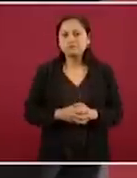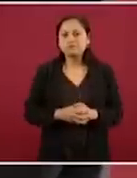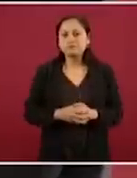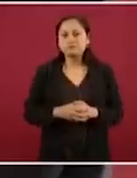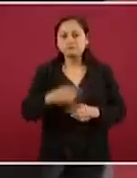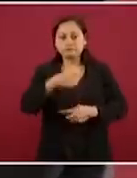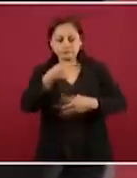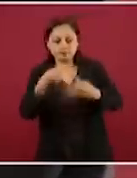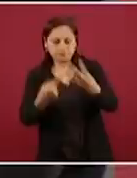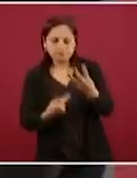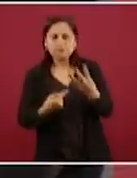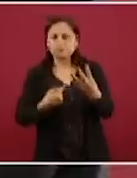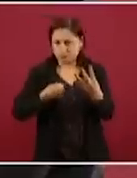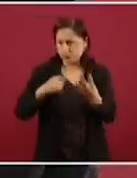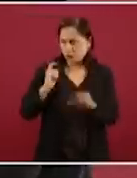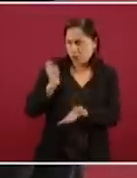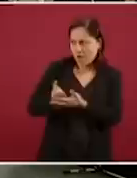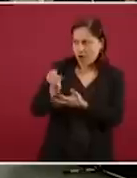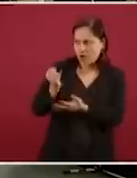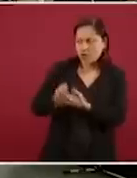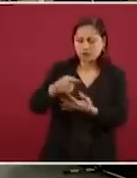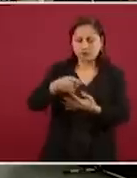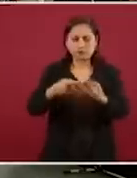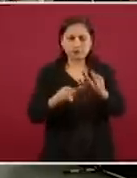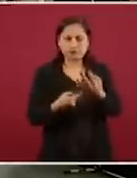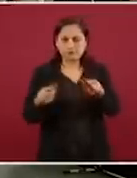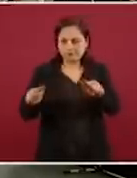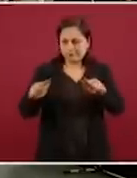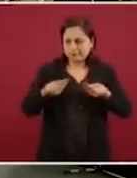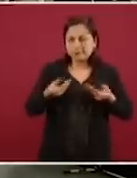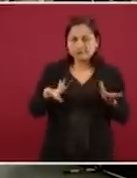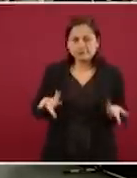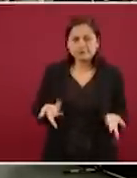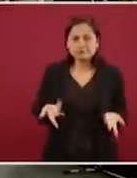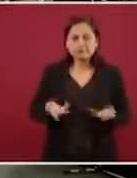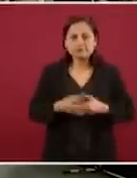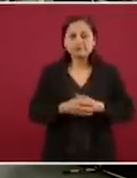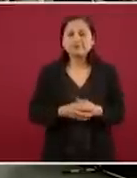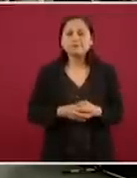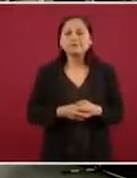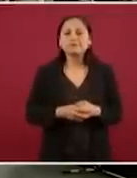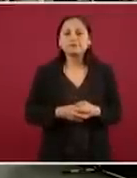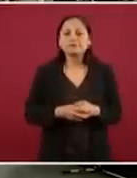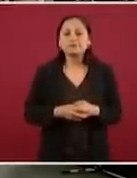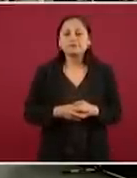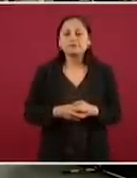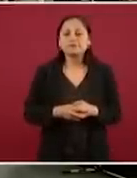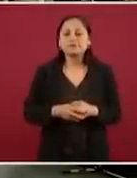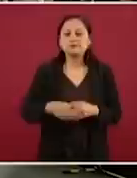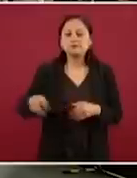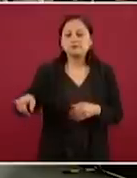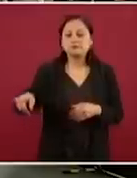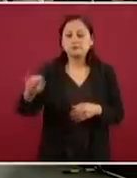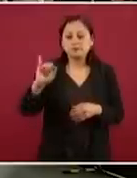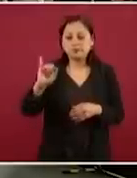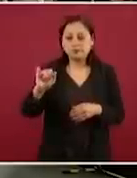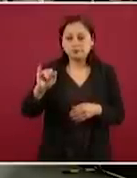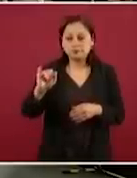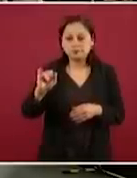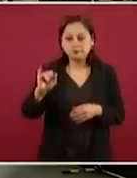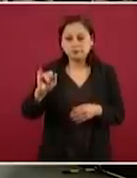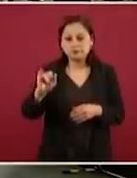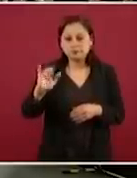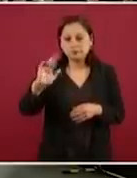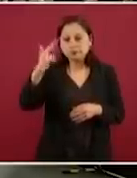Eso es lo que tenemos que procurar. También, sí, te voy a… ¿Se acuerdan que